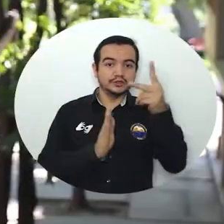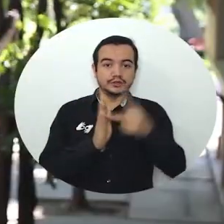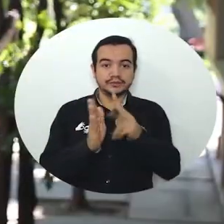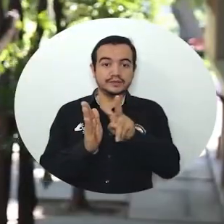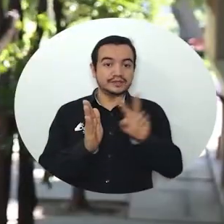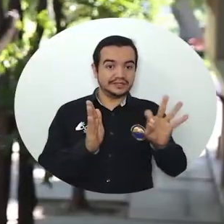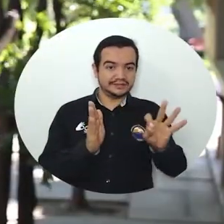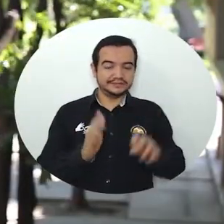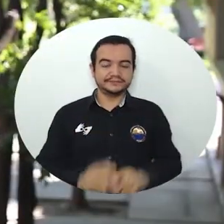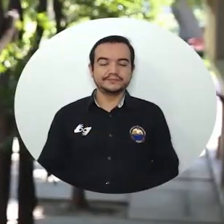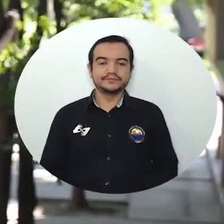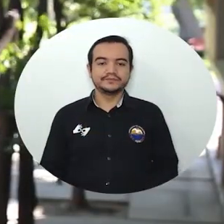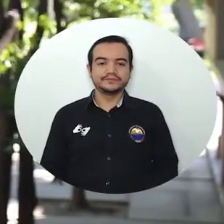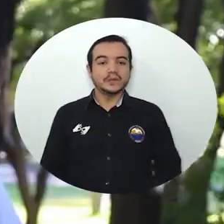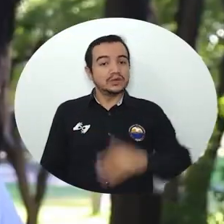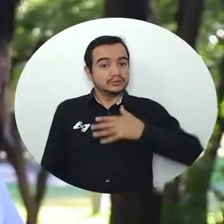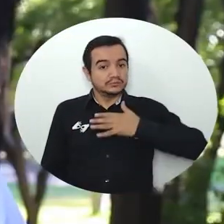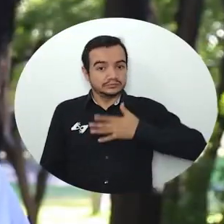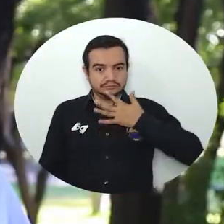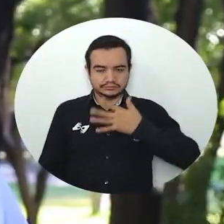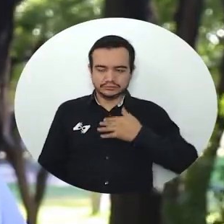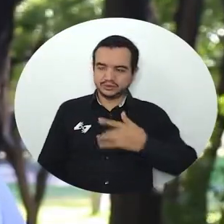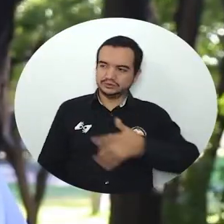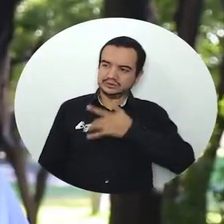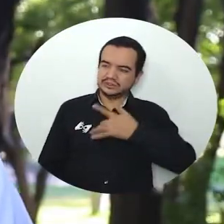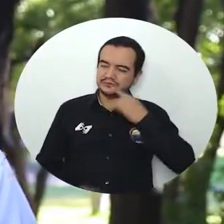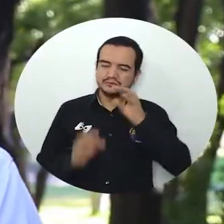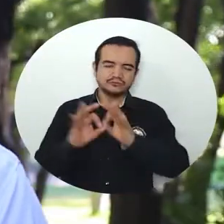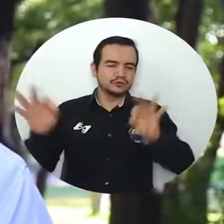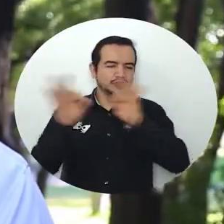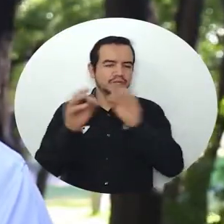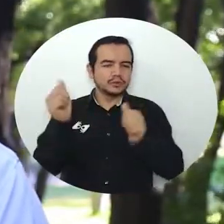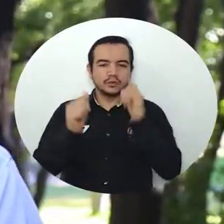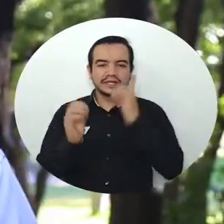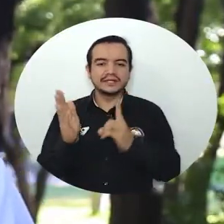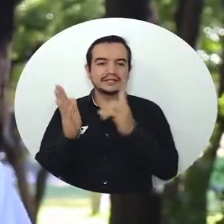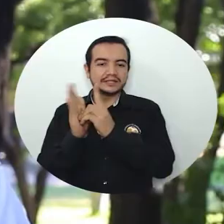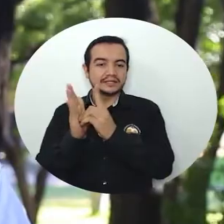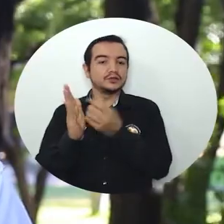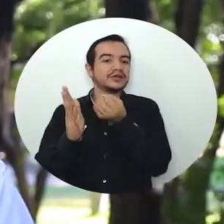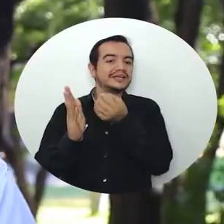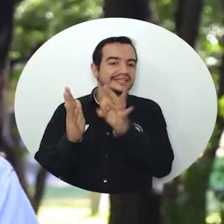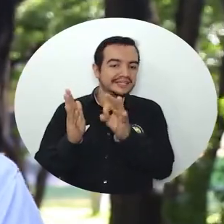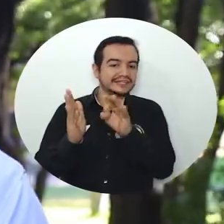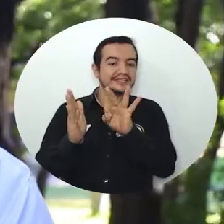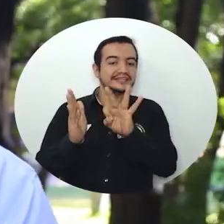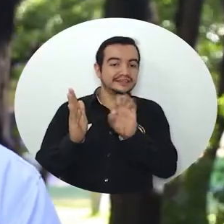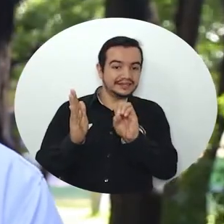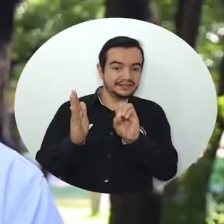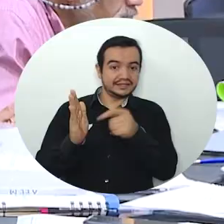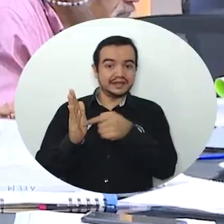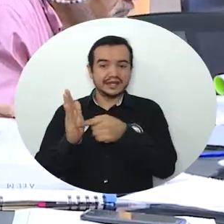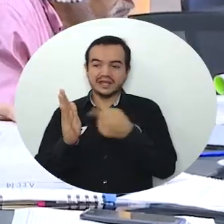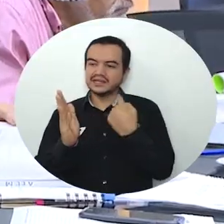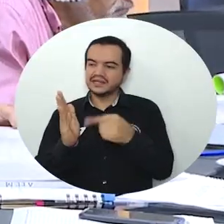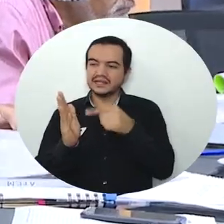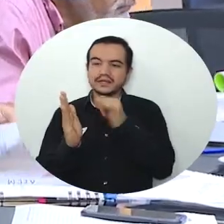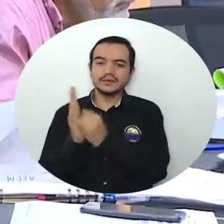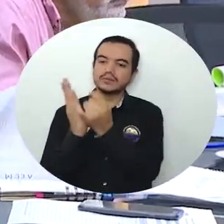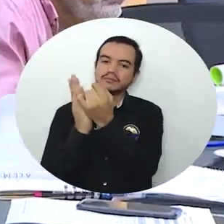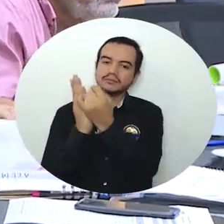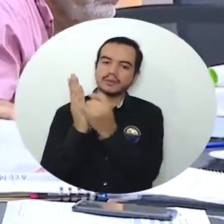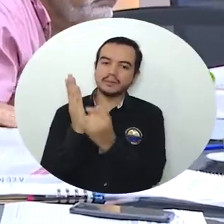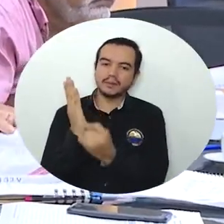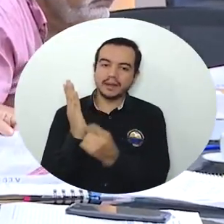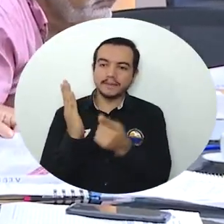Tal vez uno de los más grandes retos es haber despedido más bien el decreto 1330 que regula todo lo que tiene que ver con los registros calificados en el